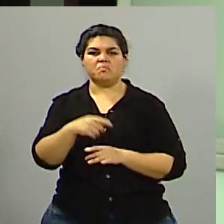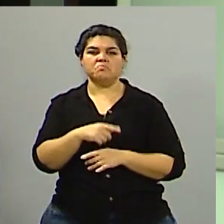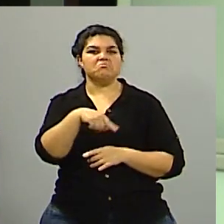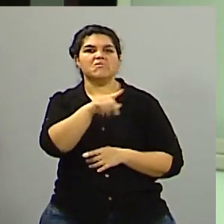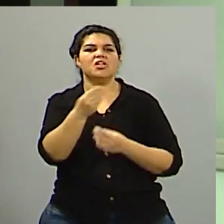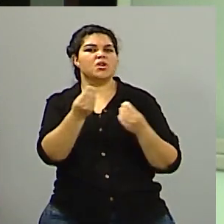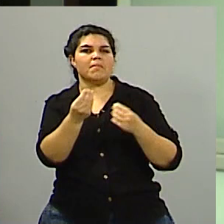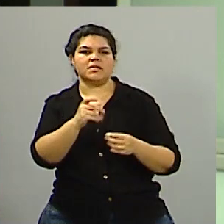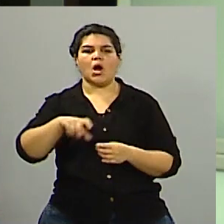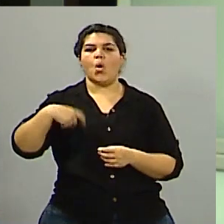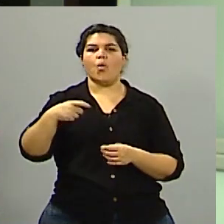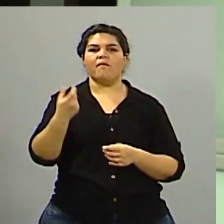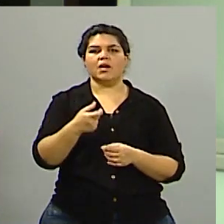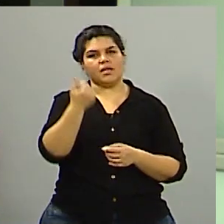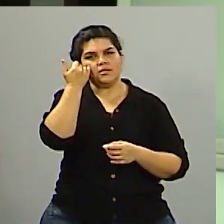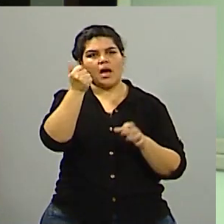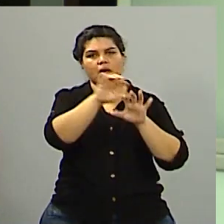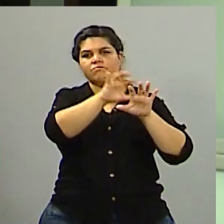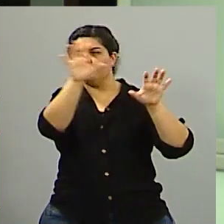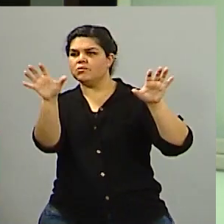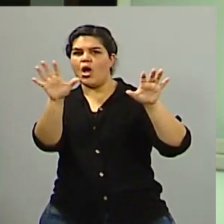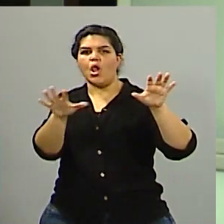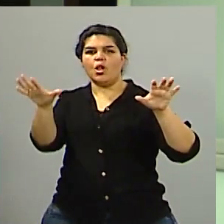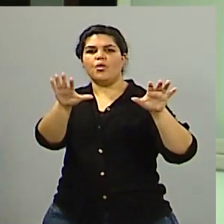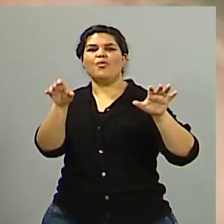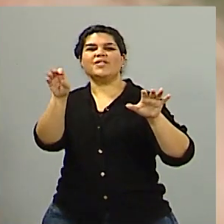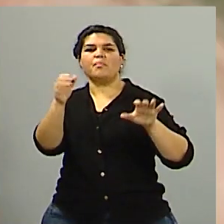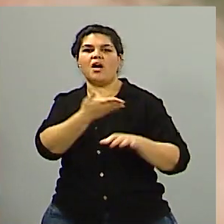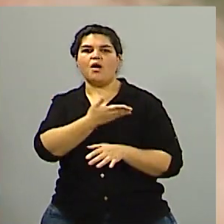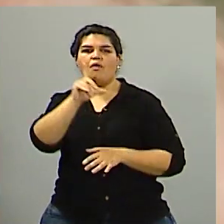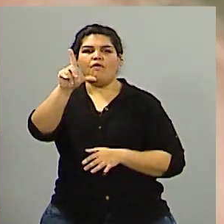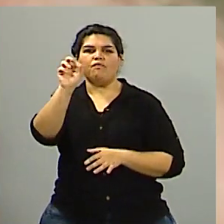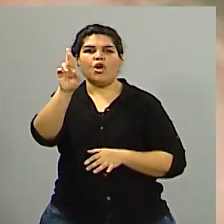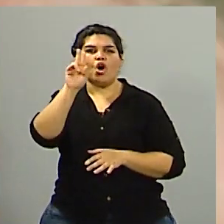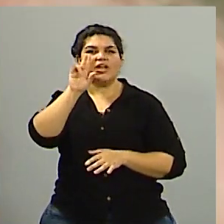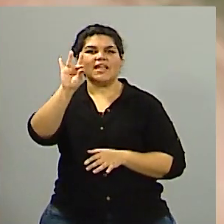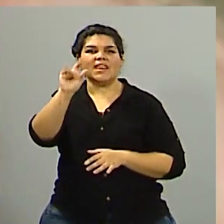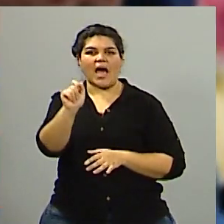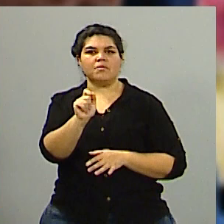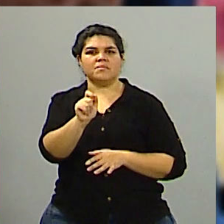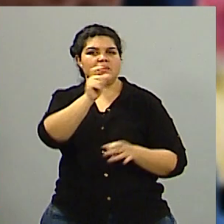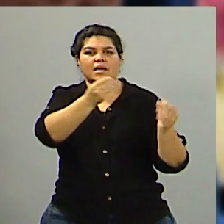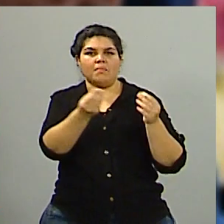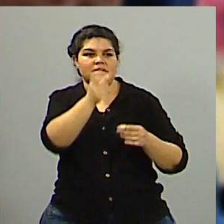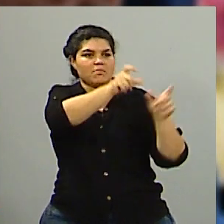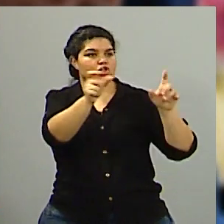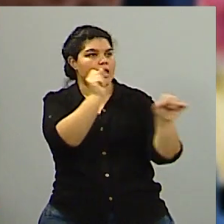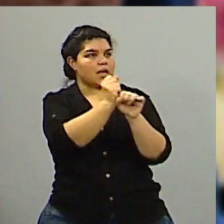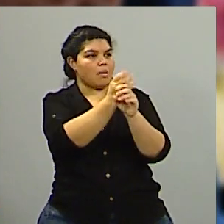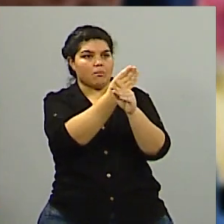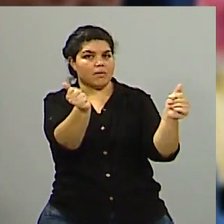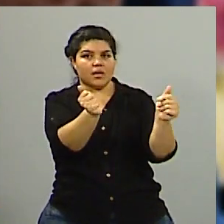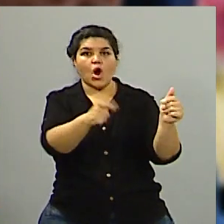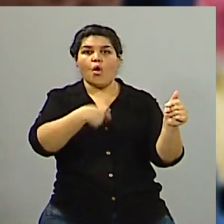lugar geográfico de Estados Unidos porque entienden que Florida es el lugar para las personas que se jubilan o que se retiran. ¿Qué pasa en